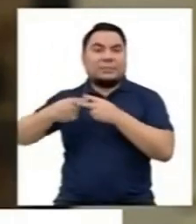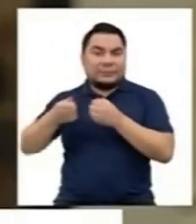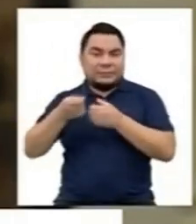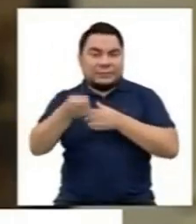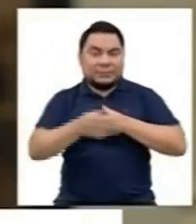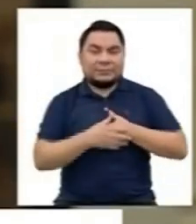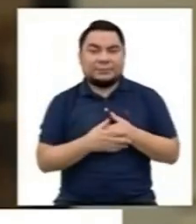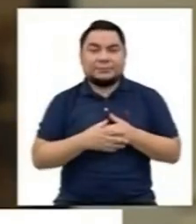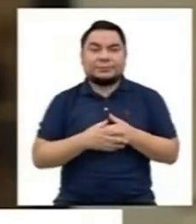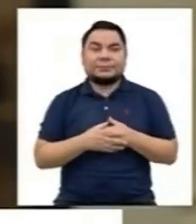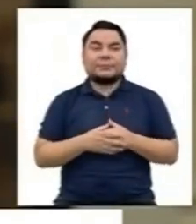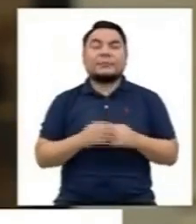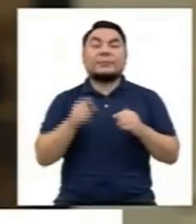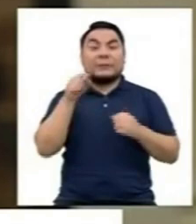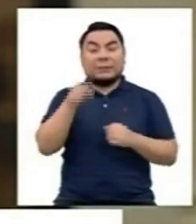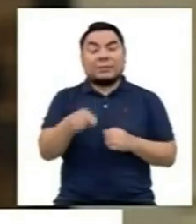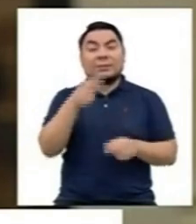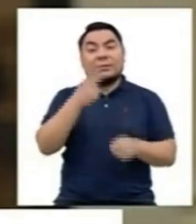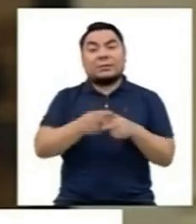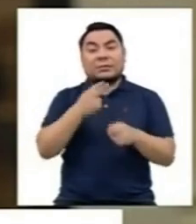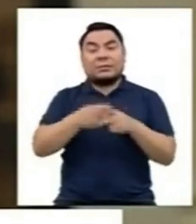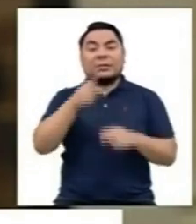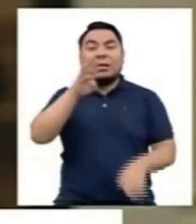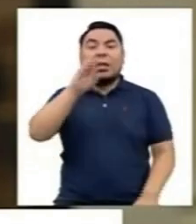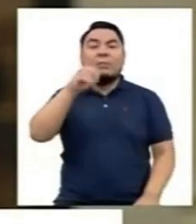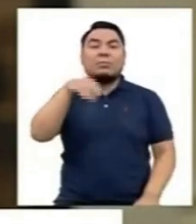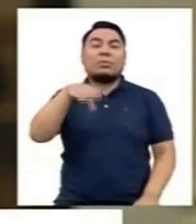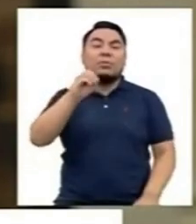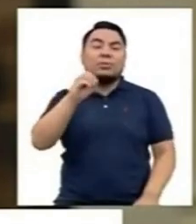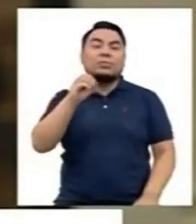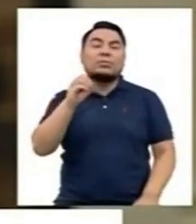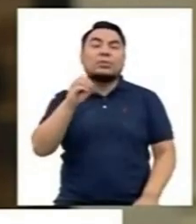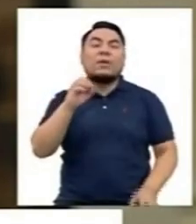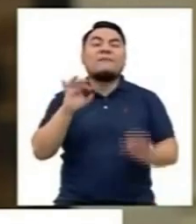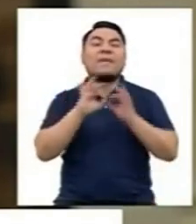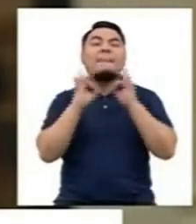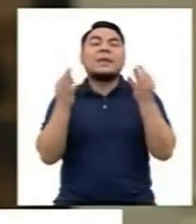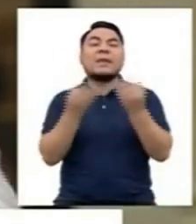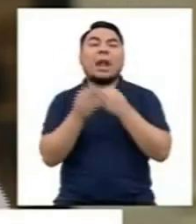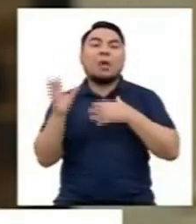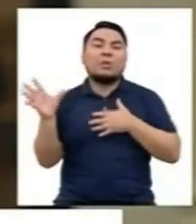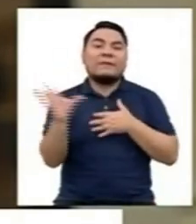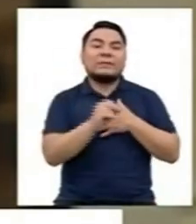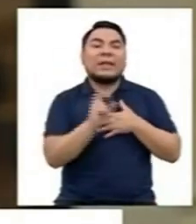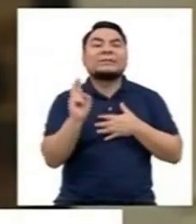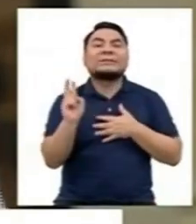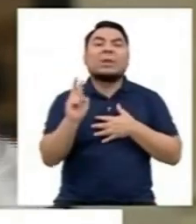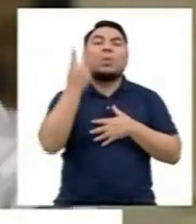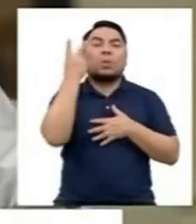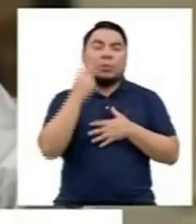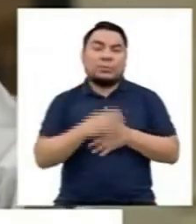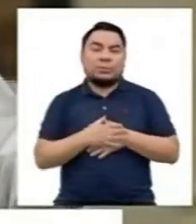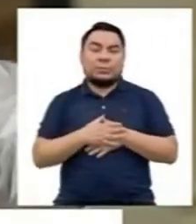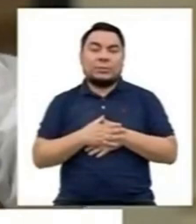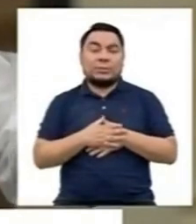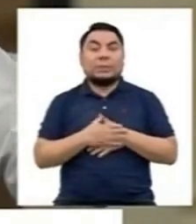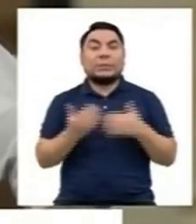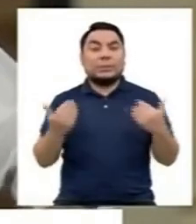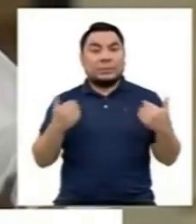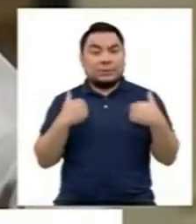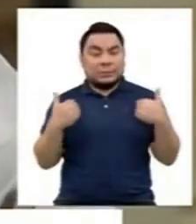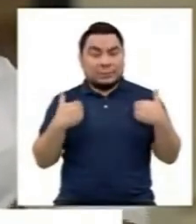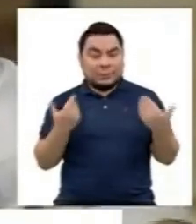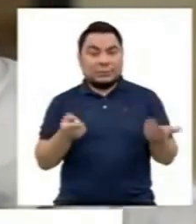Perú junto a Colombia son los países que mayor cantidad de extranjeros tenemos. Y para colmo, de ese grueso número,